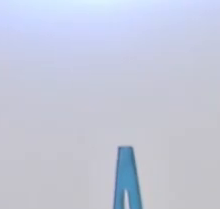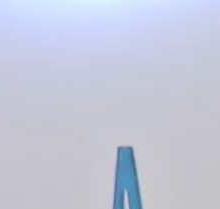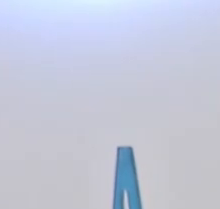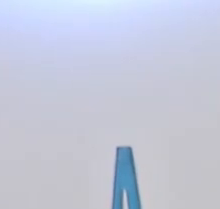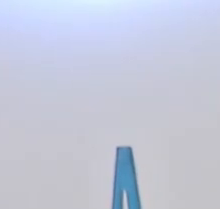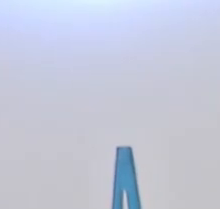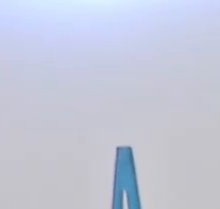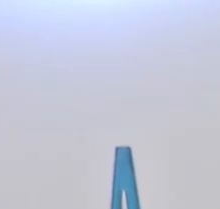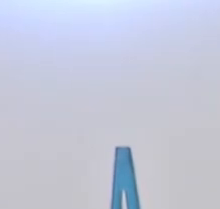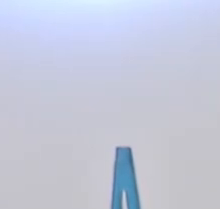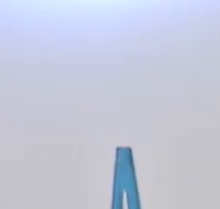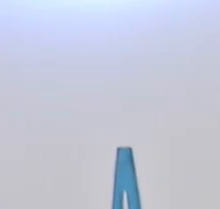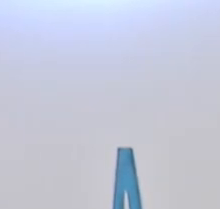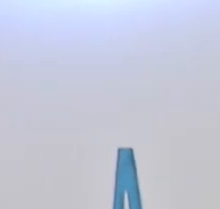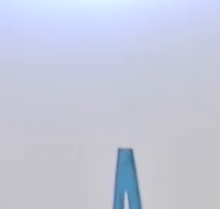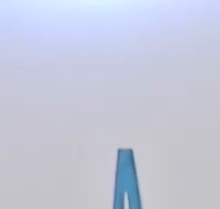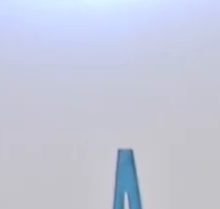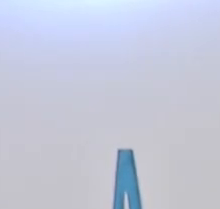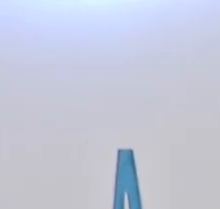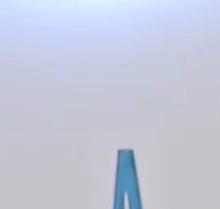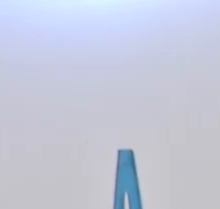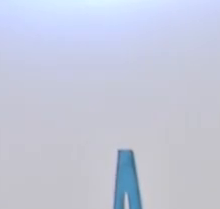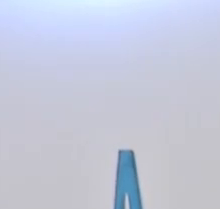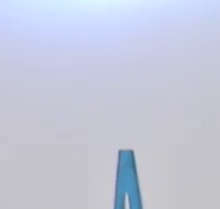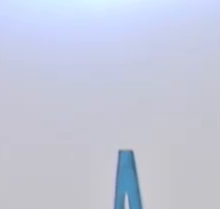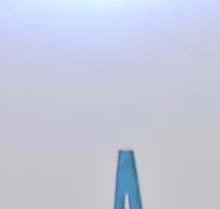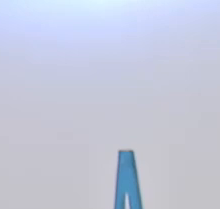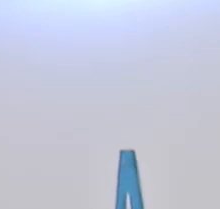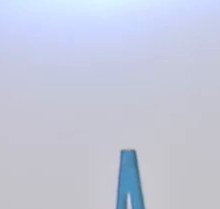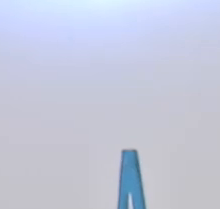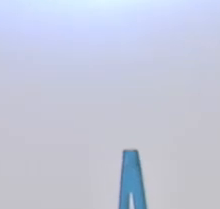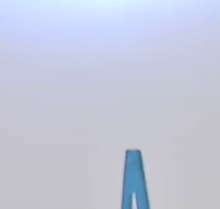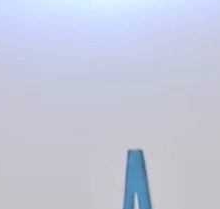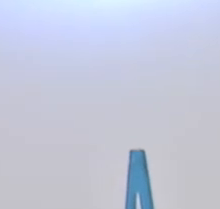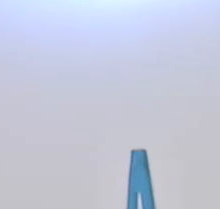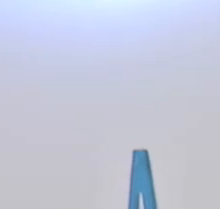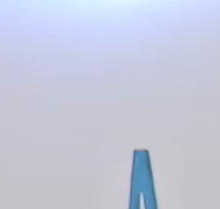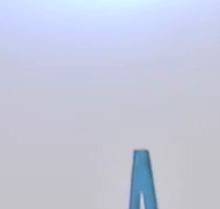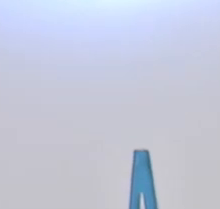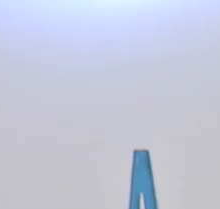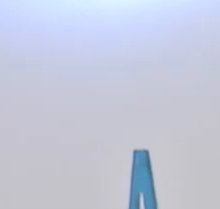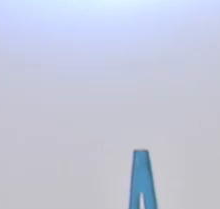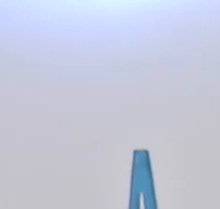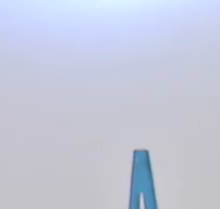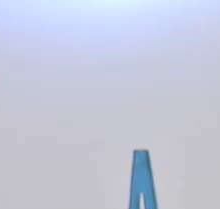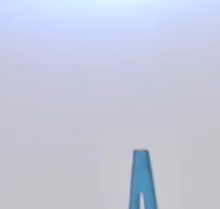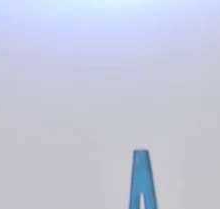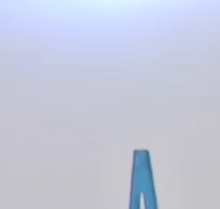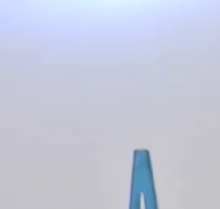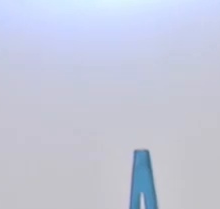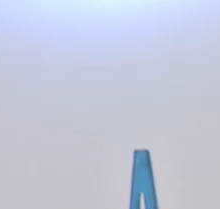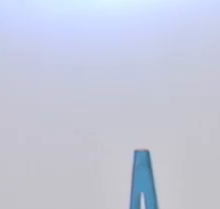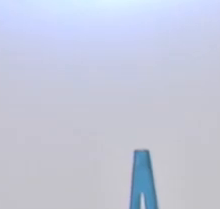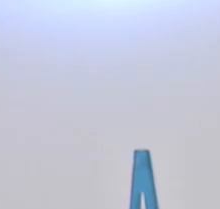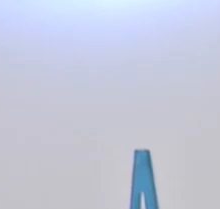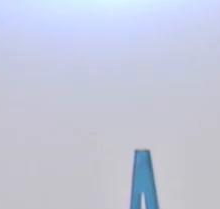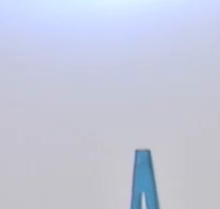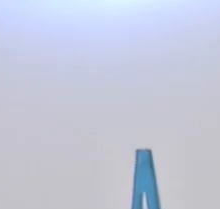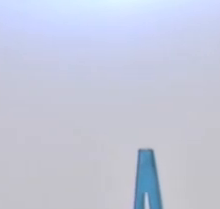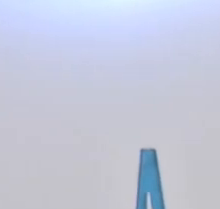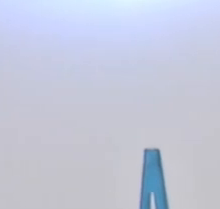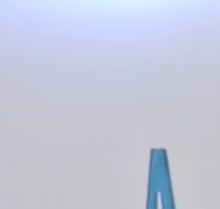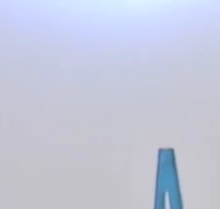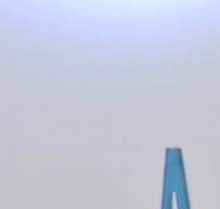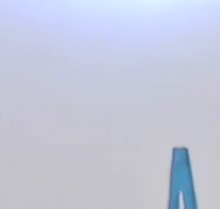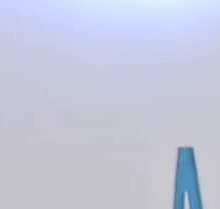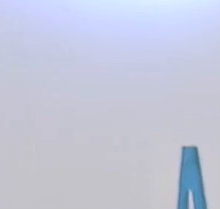ese niño interior que necesitamos, el disfrute de la vida, la parte emocional, tenemos que volvernos a encontrar con